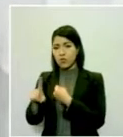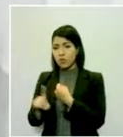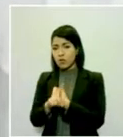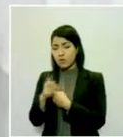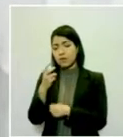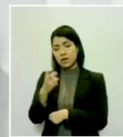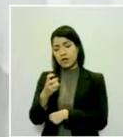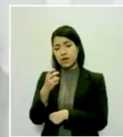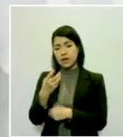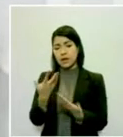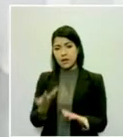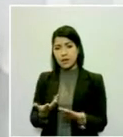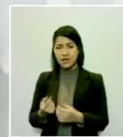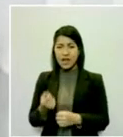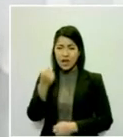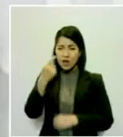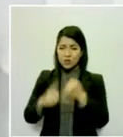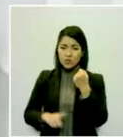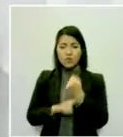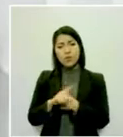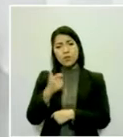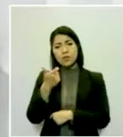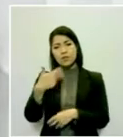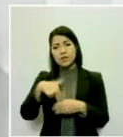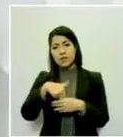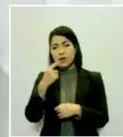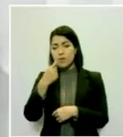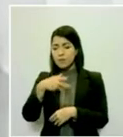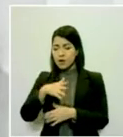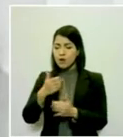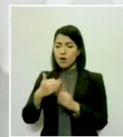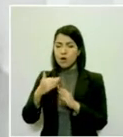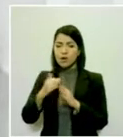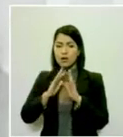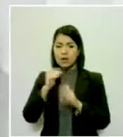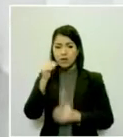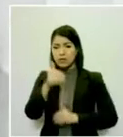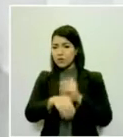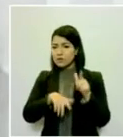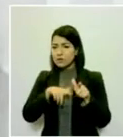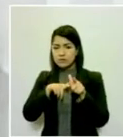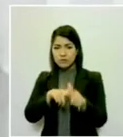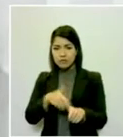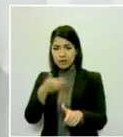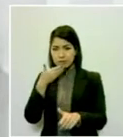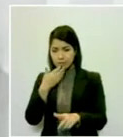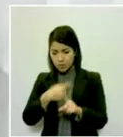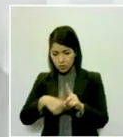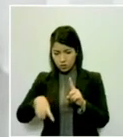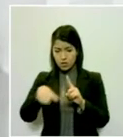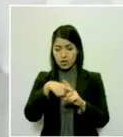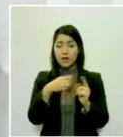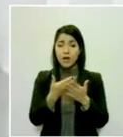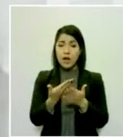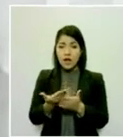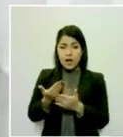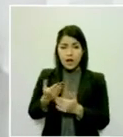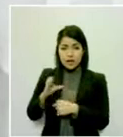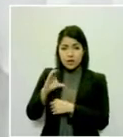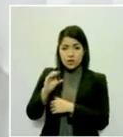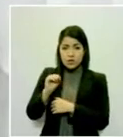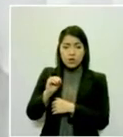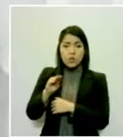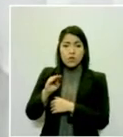datos, números rojos, gobernador, sin embargo vamos avanzando. Recibimos nosotros en Colegio de